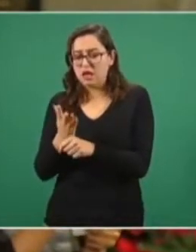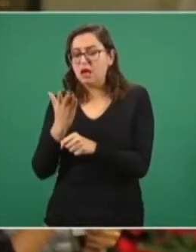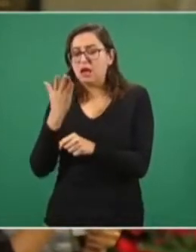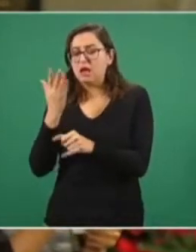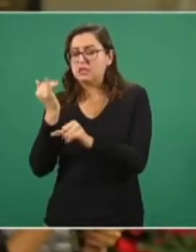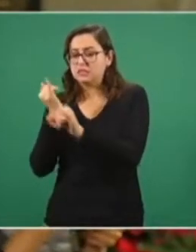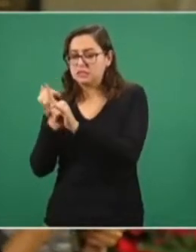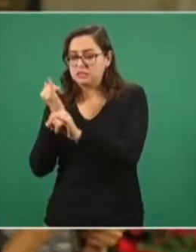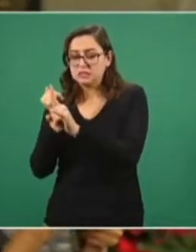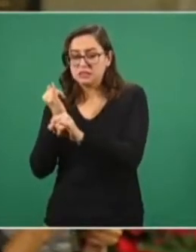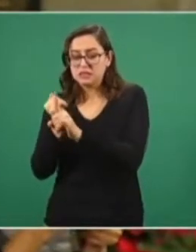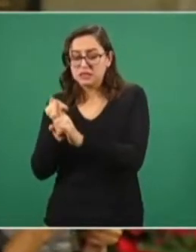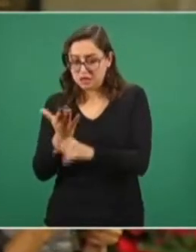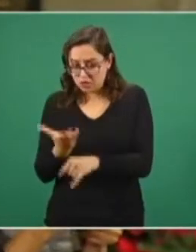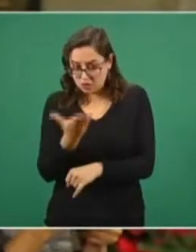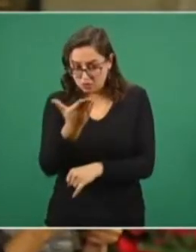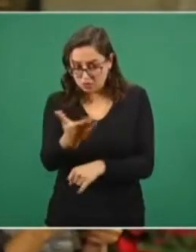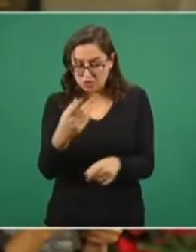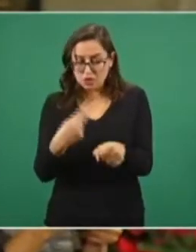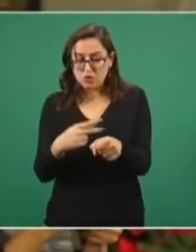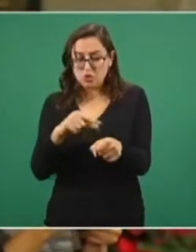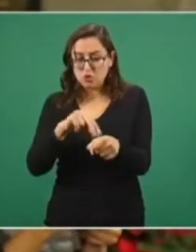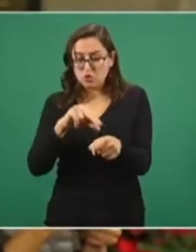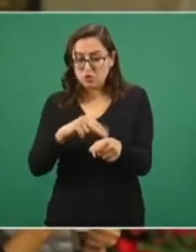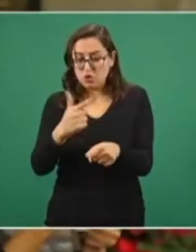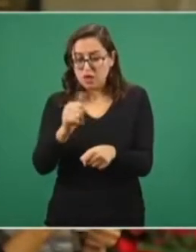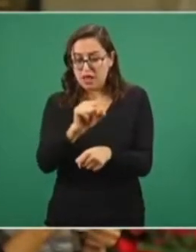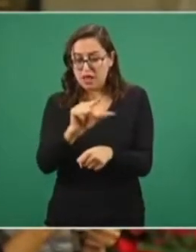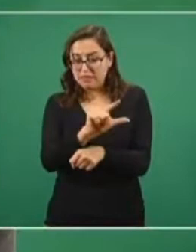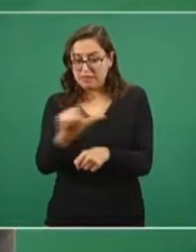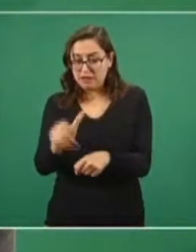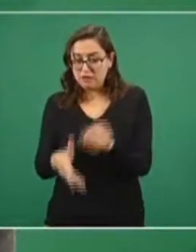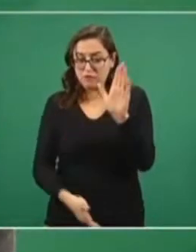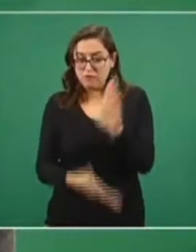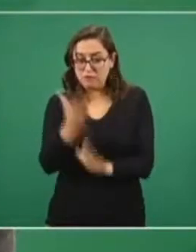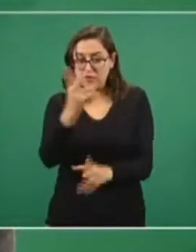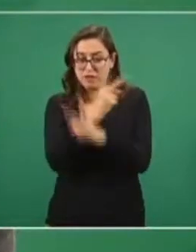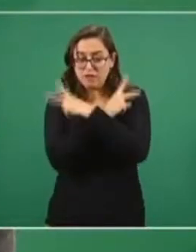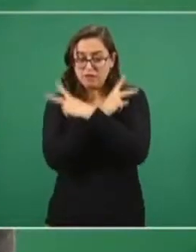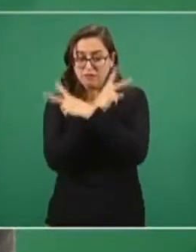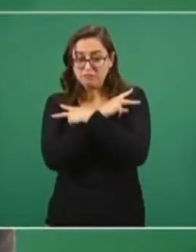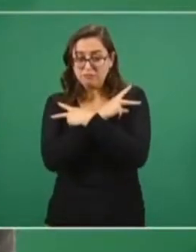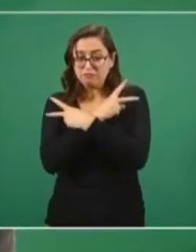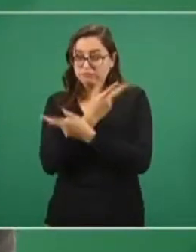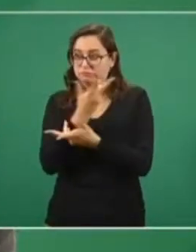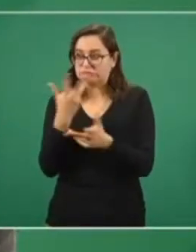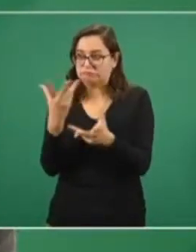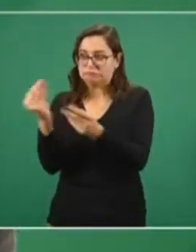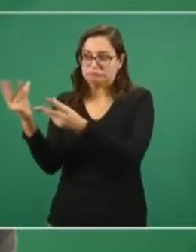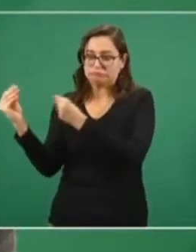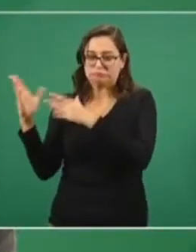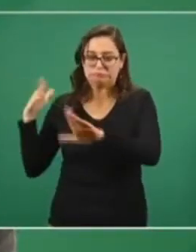a pues se hace de vacaciones, quisiera saber más o menos